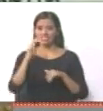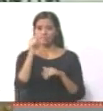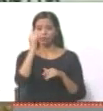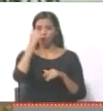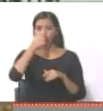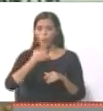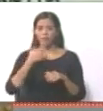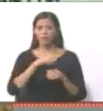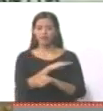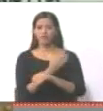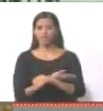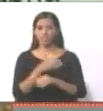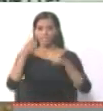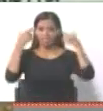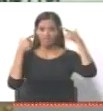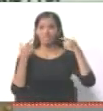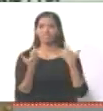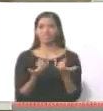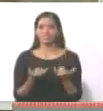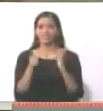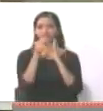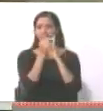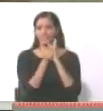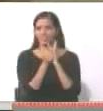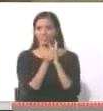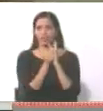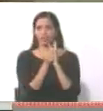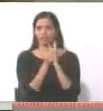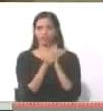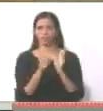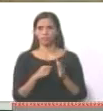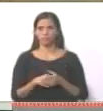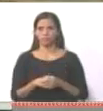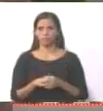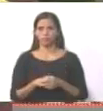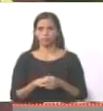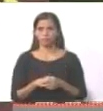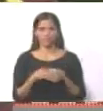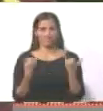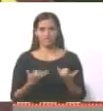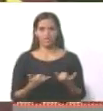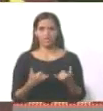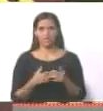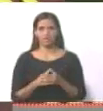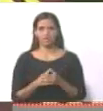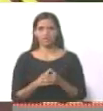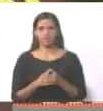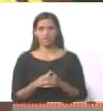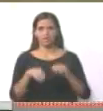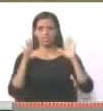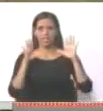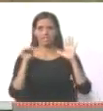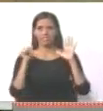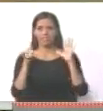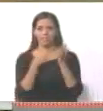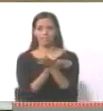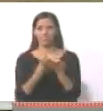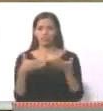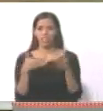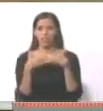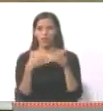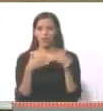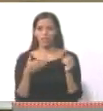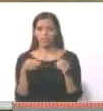chavismo ya habría contraído nupcias. Ya, 16 millones de dólares. Y después usted lee la noticia y